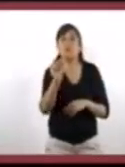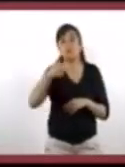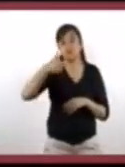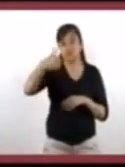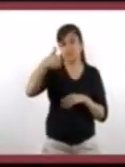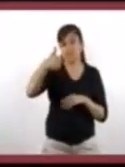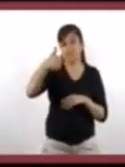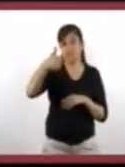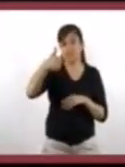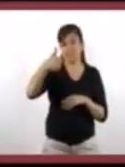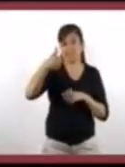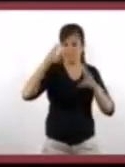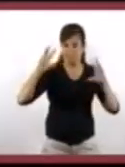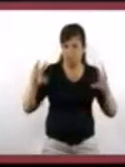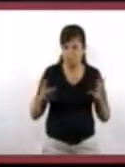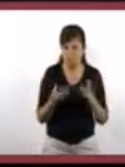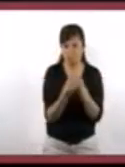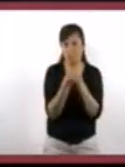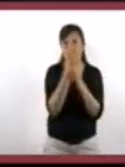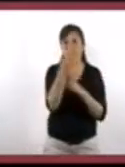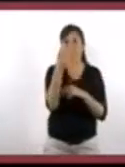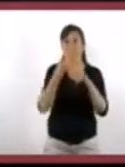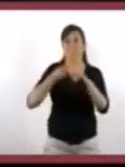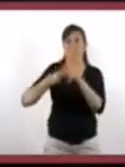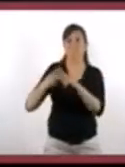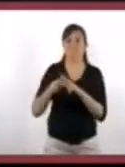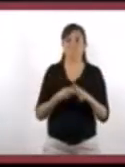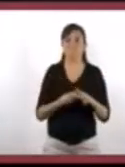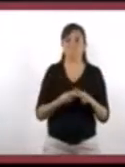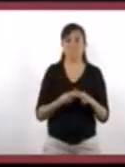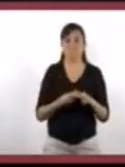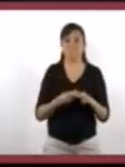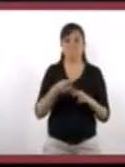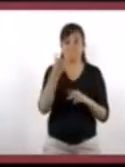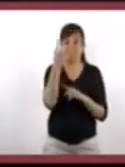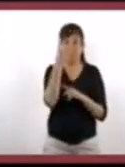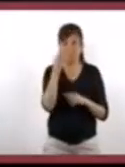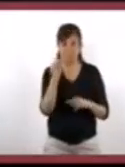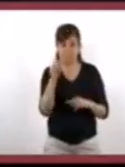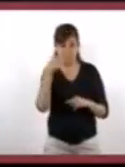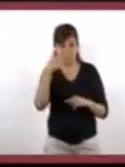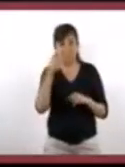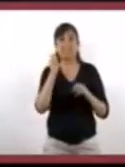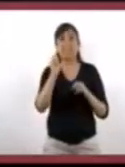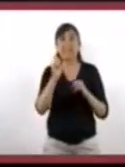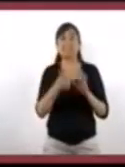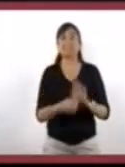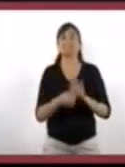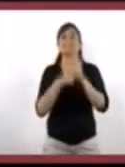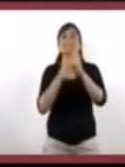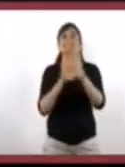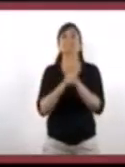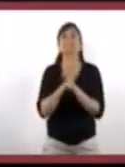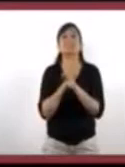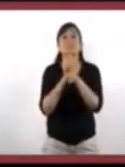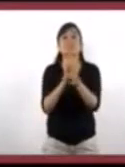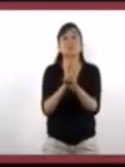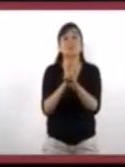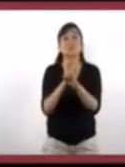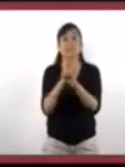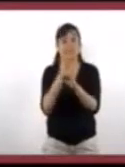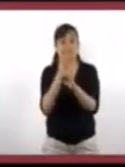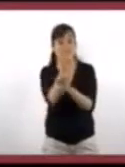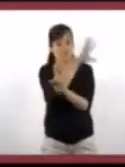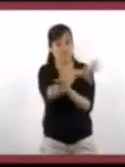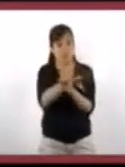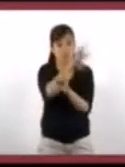3.6 periódico. Podemos escribirla de cualquiera de estas maneras, pero este es un número que es representativo. Estamos tratando de obtener una